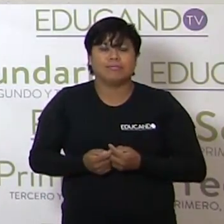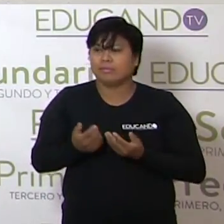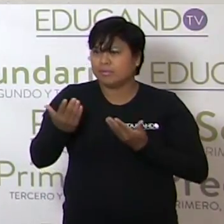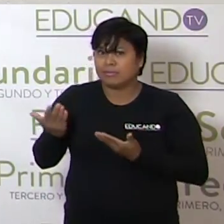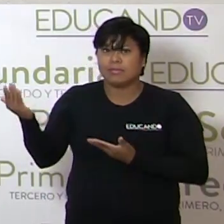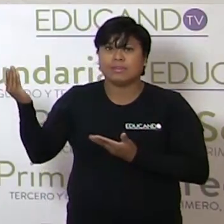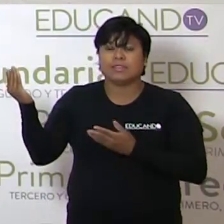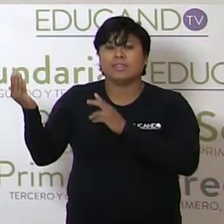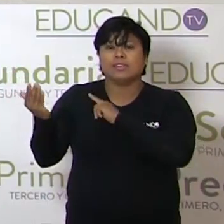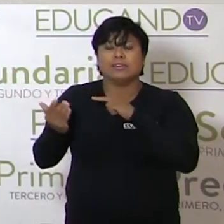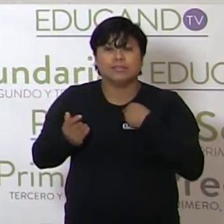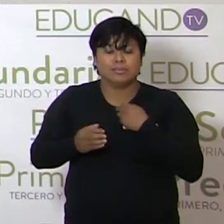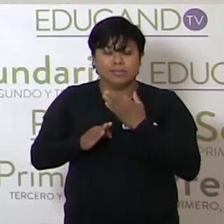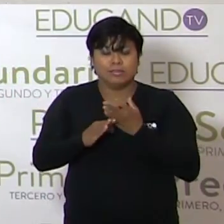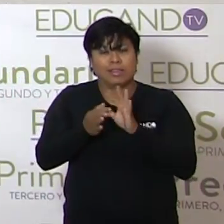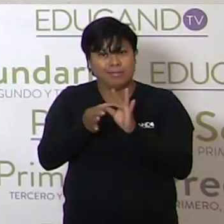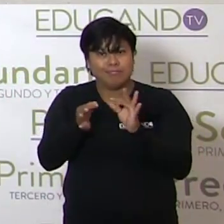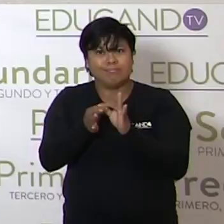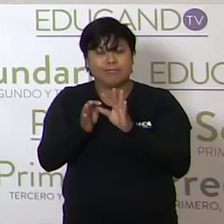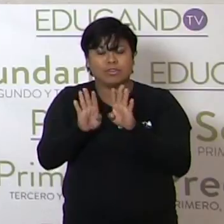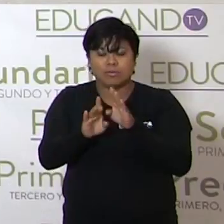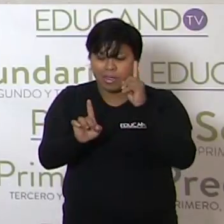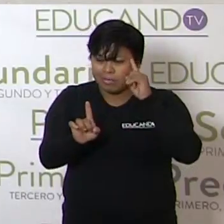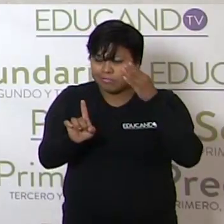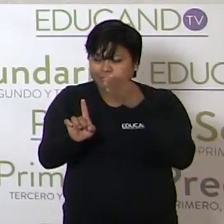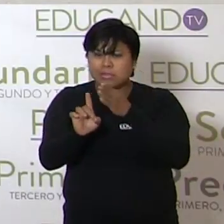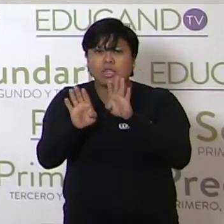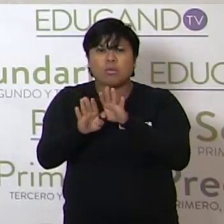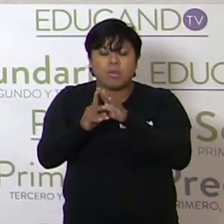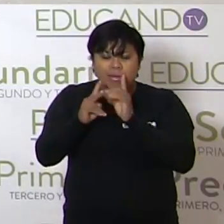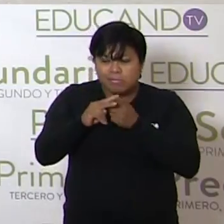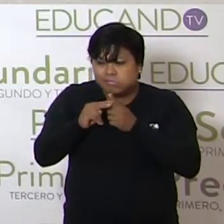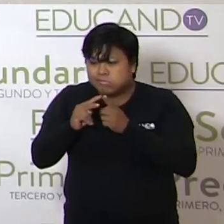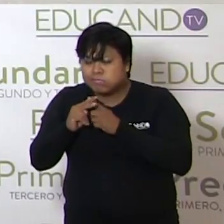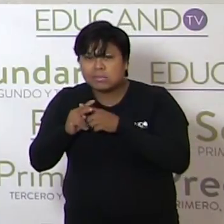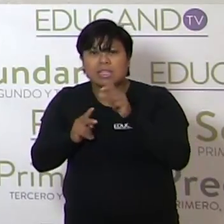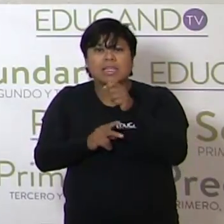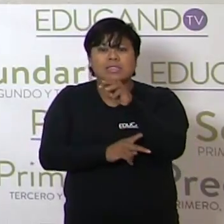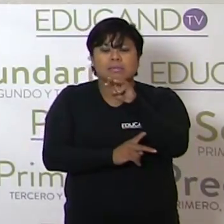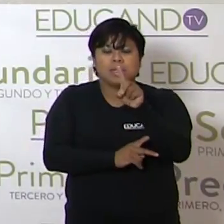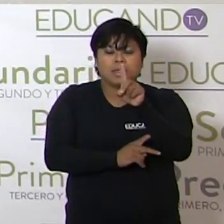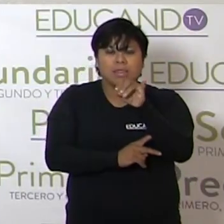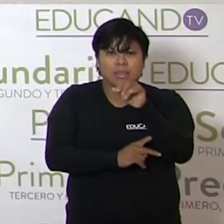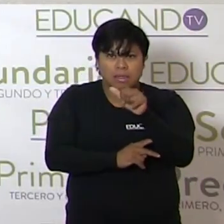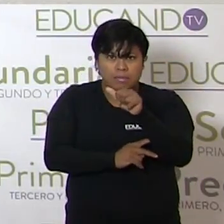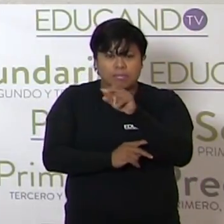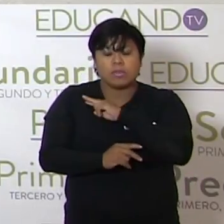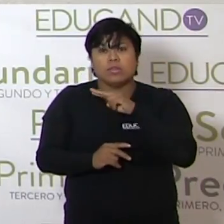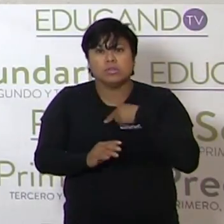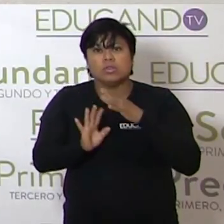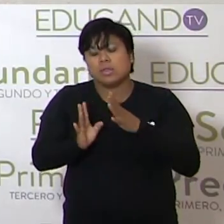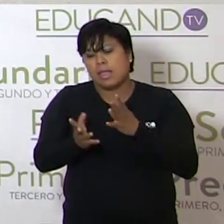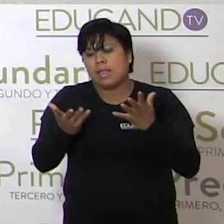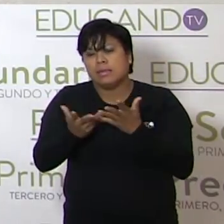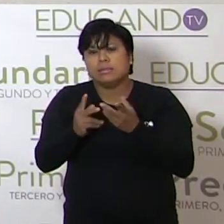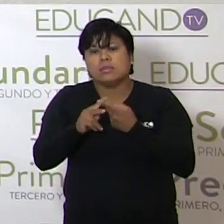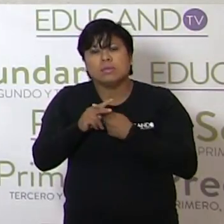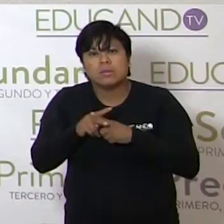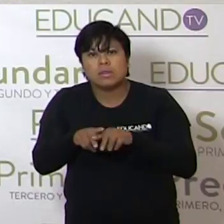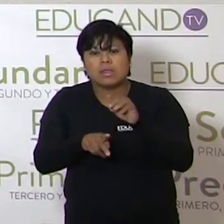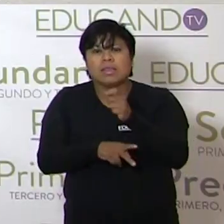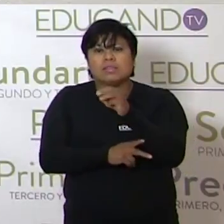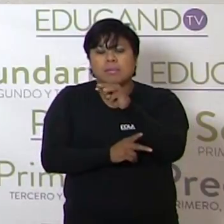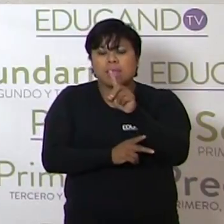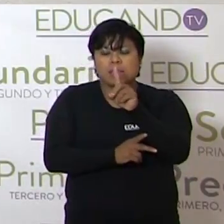hasta ahorita nos hemos enfocado en calcular lo que es la media. Hemos hecho también una introducción a lo que es la